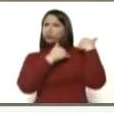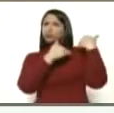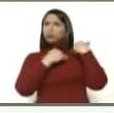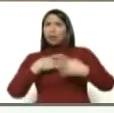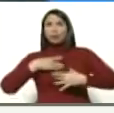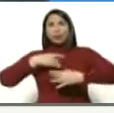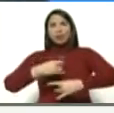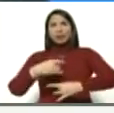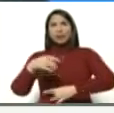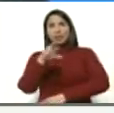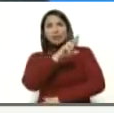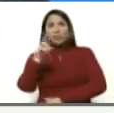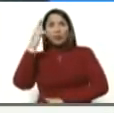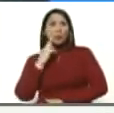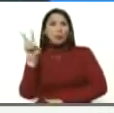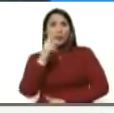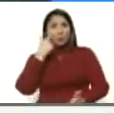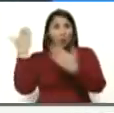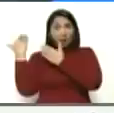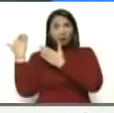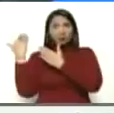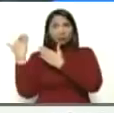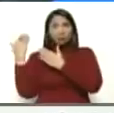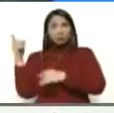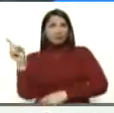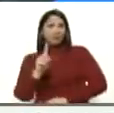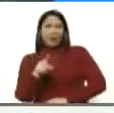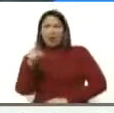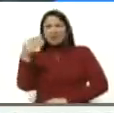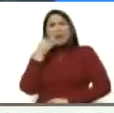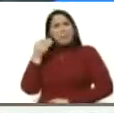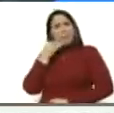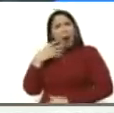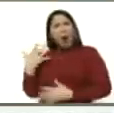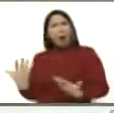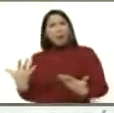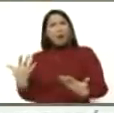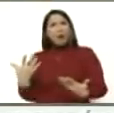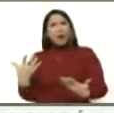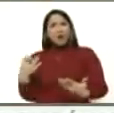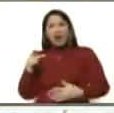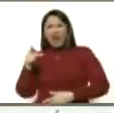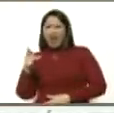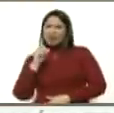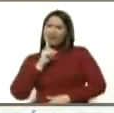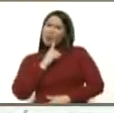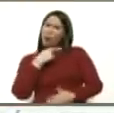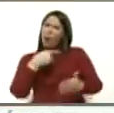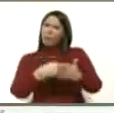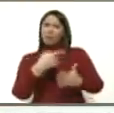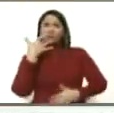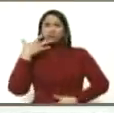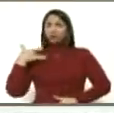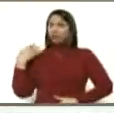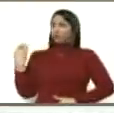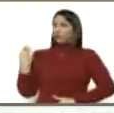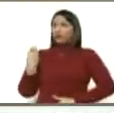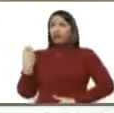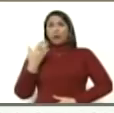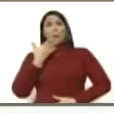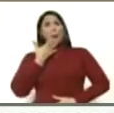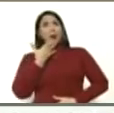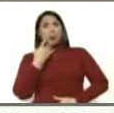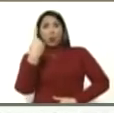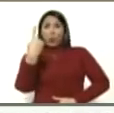República Bolivariana de Venezuela. En este artificio, ellos se pusieron unos nombres muy elegantes. Uno se